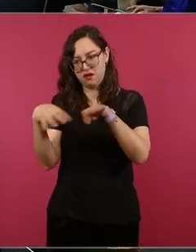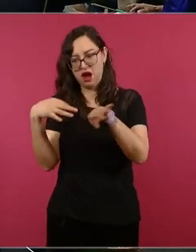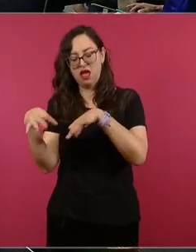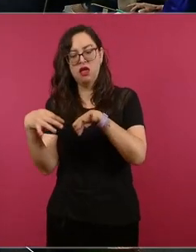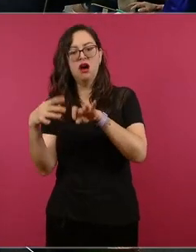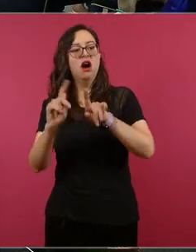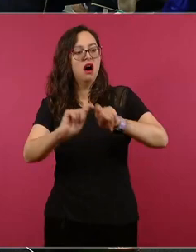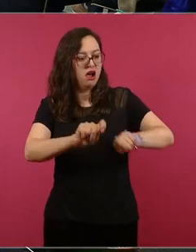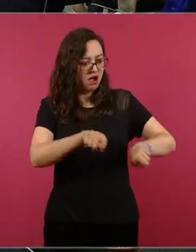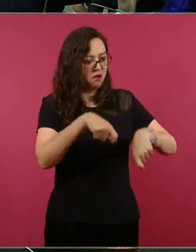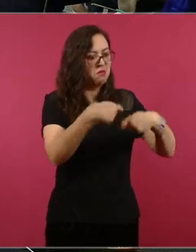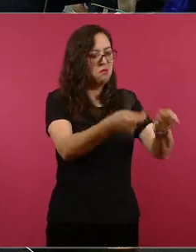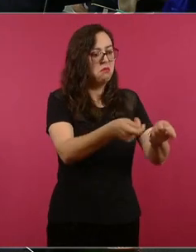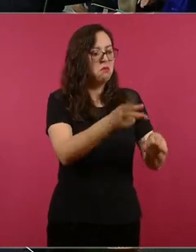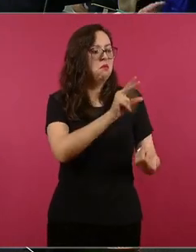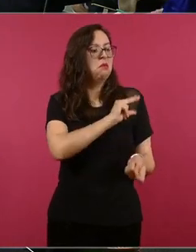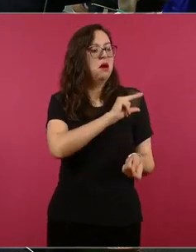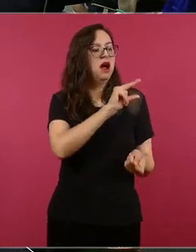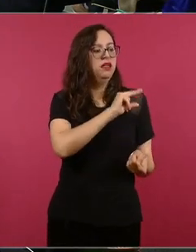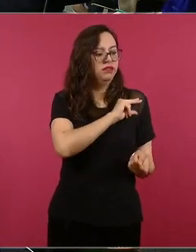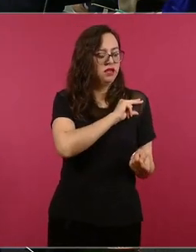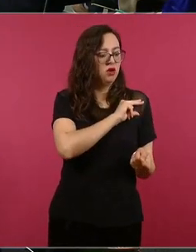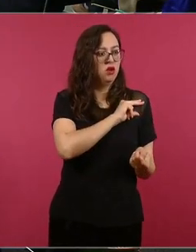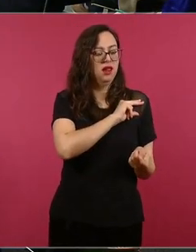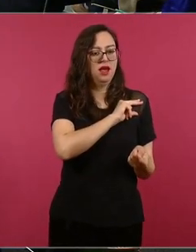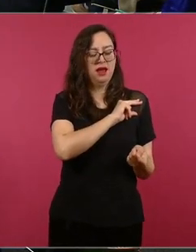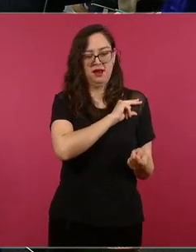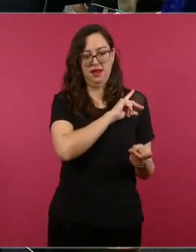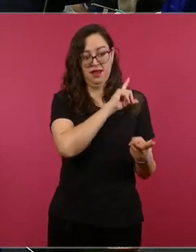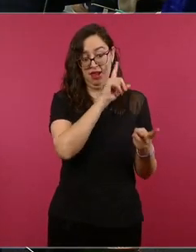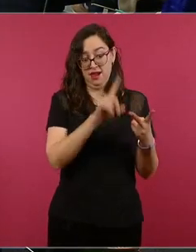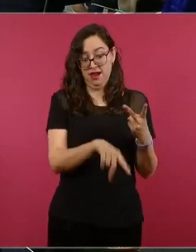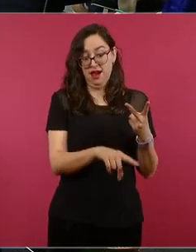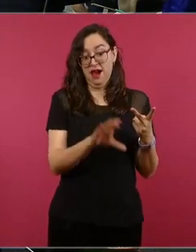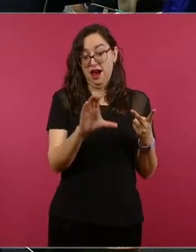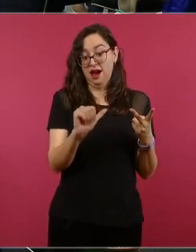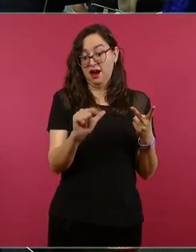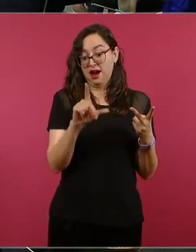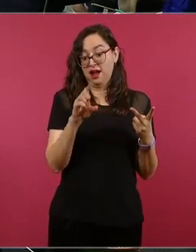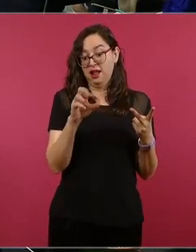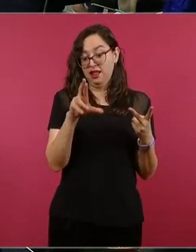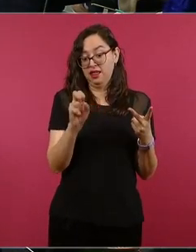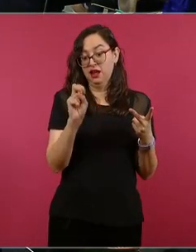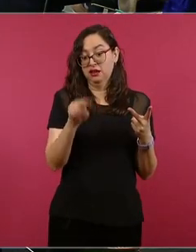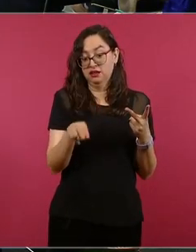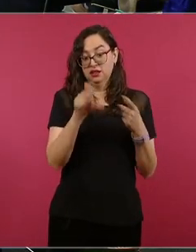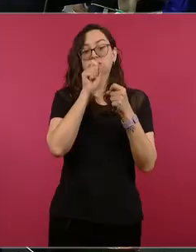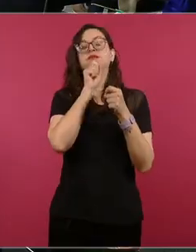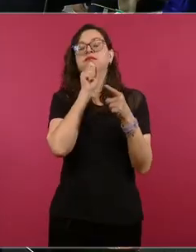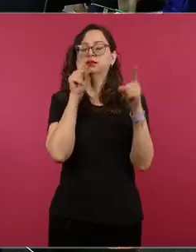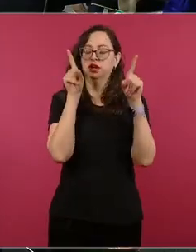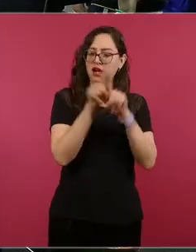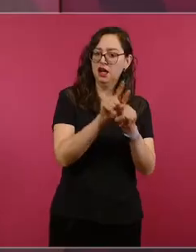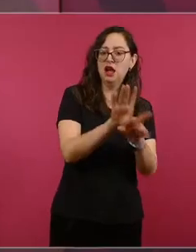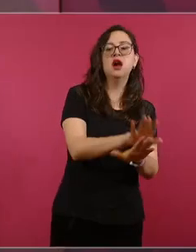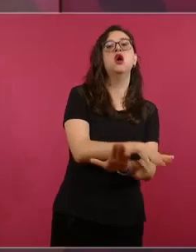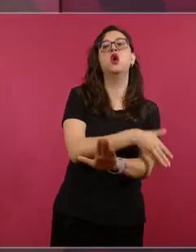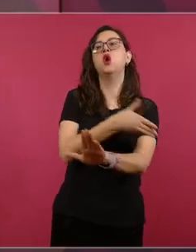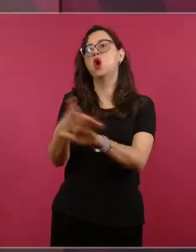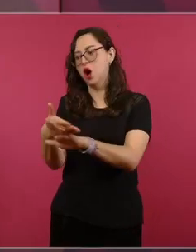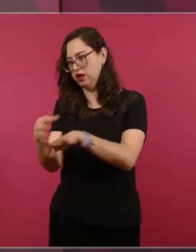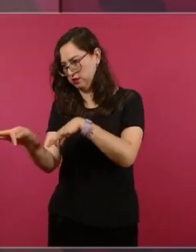pensiones o del manejo privatizador de las pensiones.